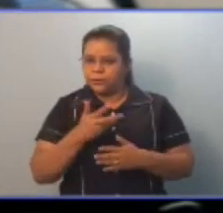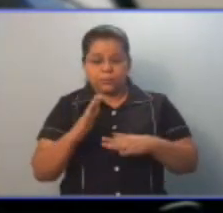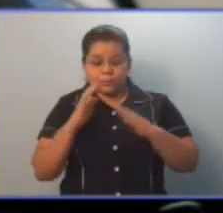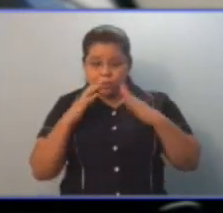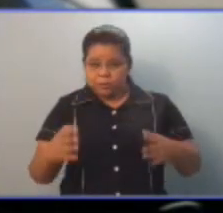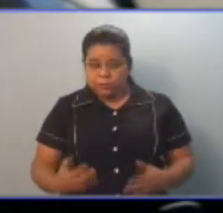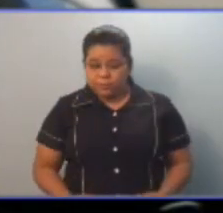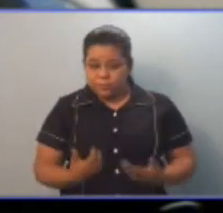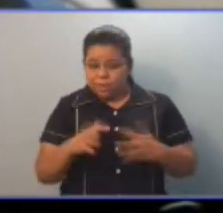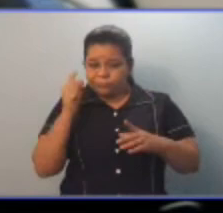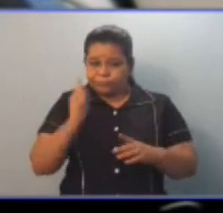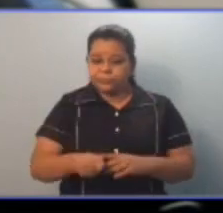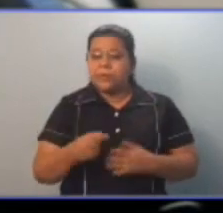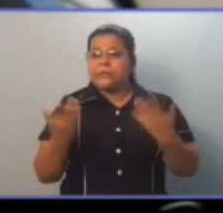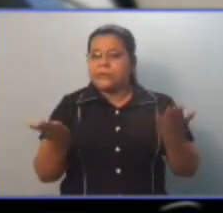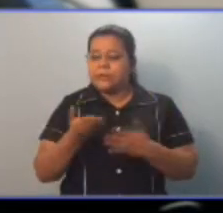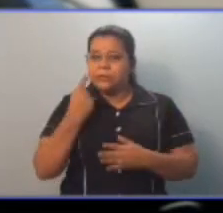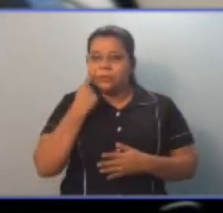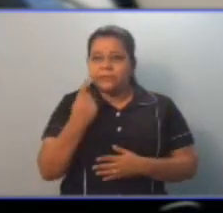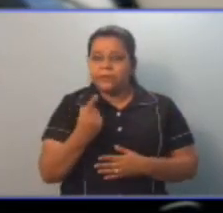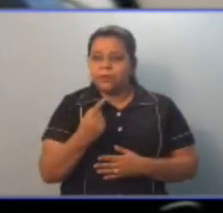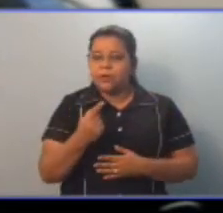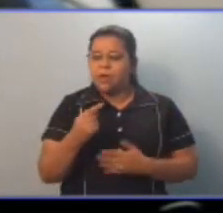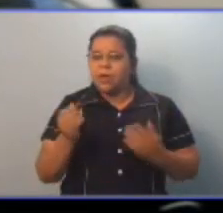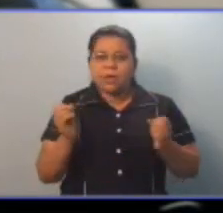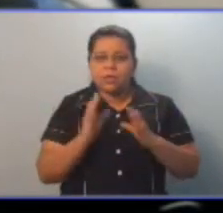todo el tiempo se está revisando que no exista nepotismo.